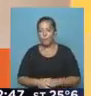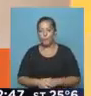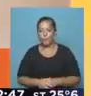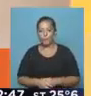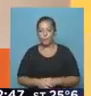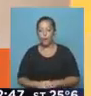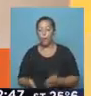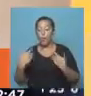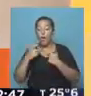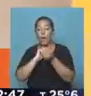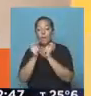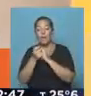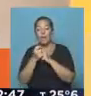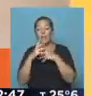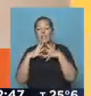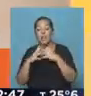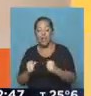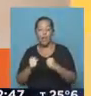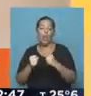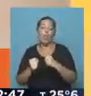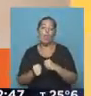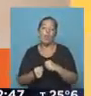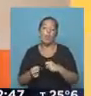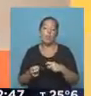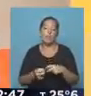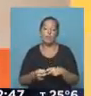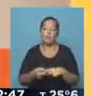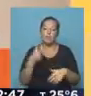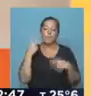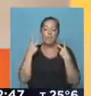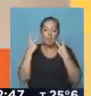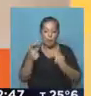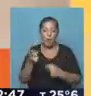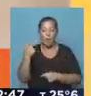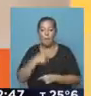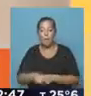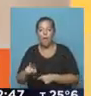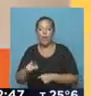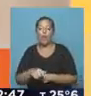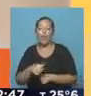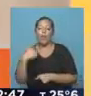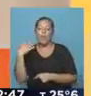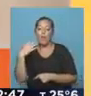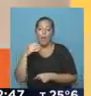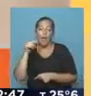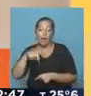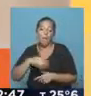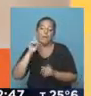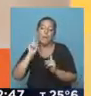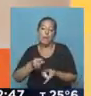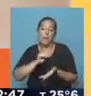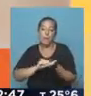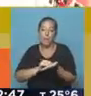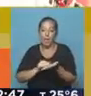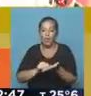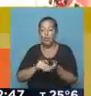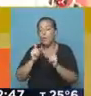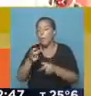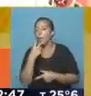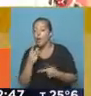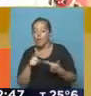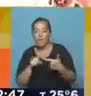secretario de transporte pero quienes están abajo eran eh empleados de las propias empresas transportistas que debían controlar lo mismo pasaba con la energía